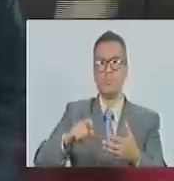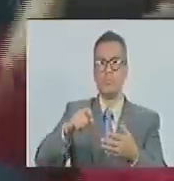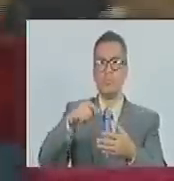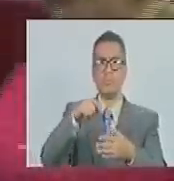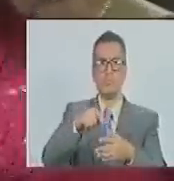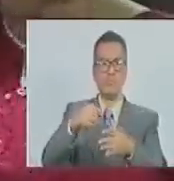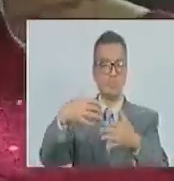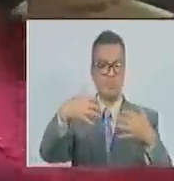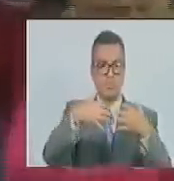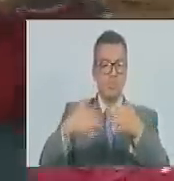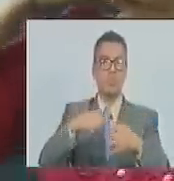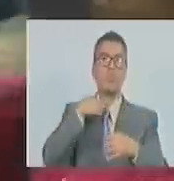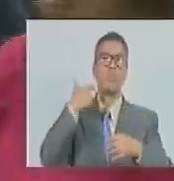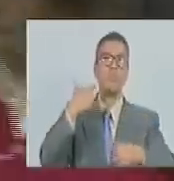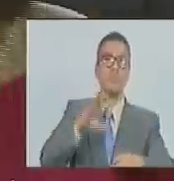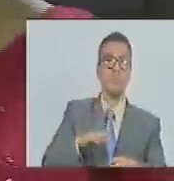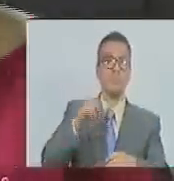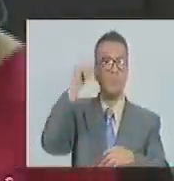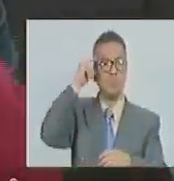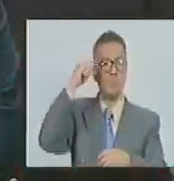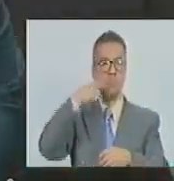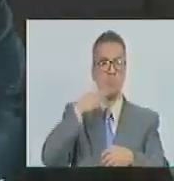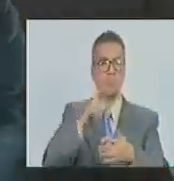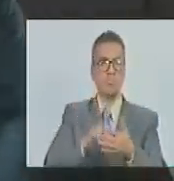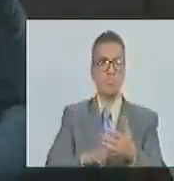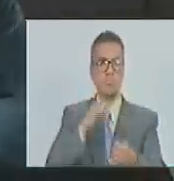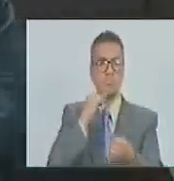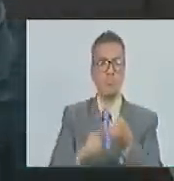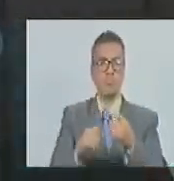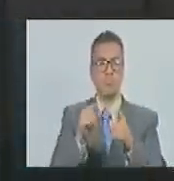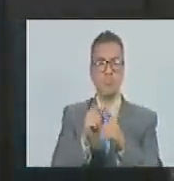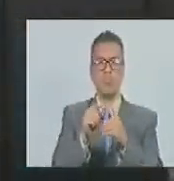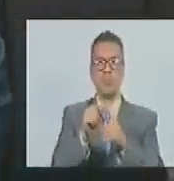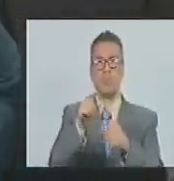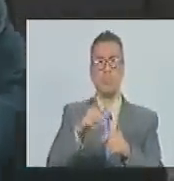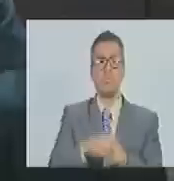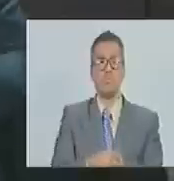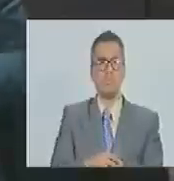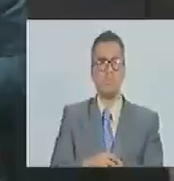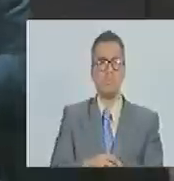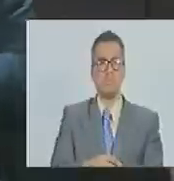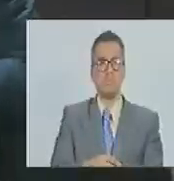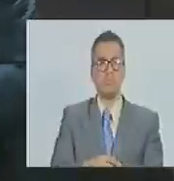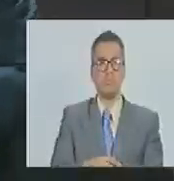muerte, que me voy a citar su última frase: